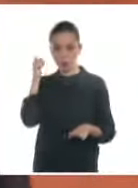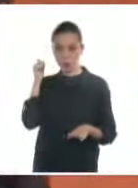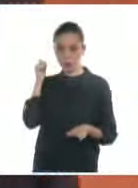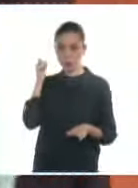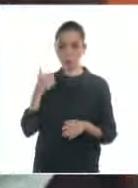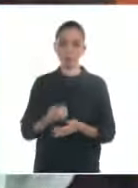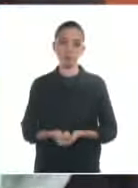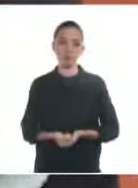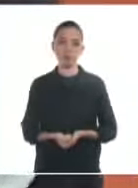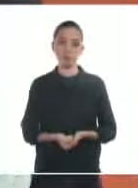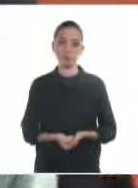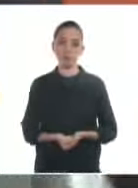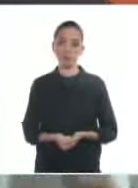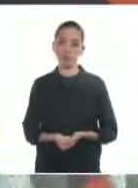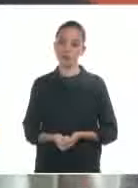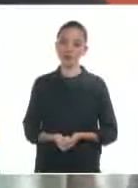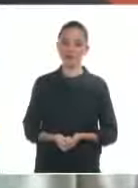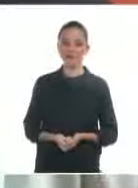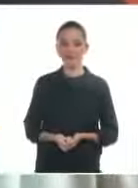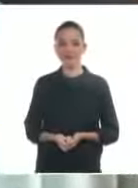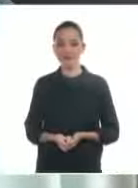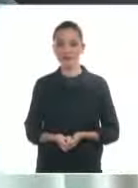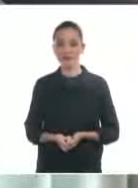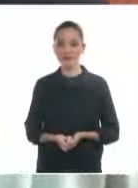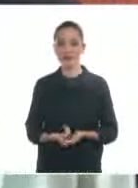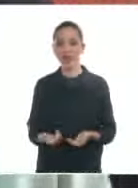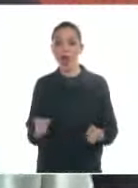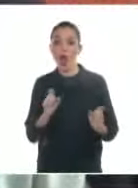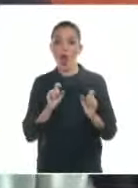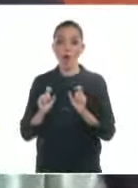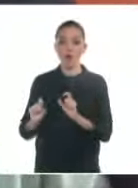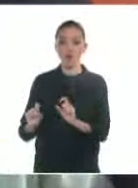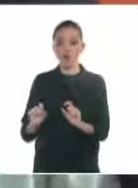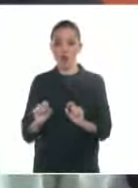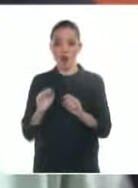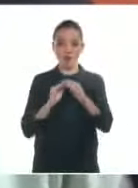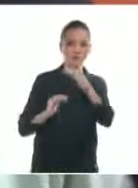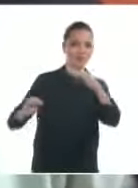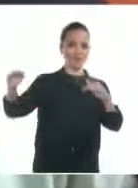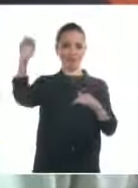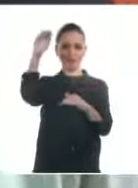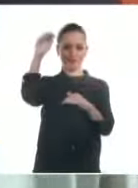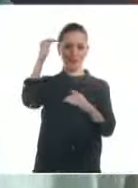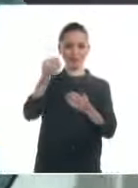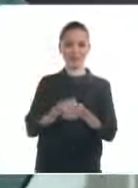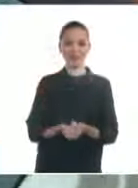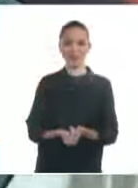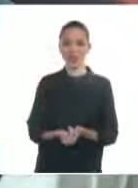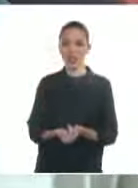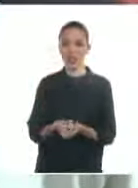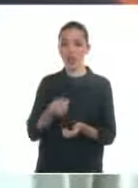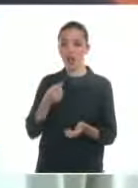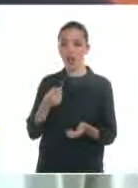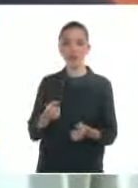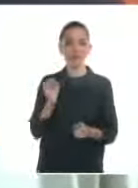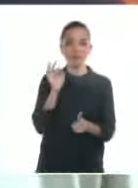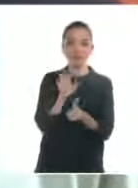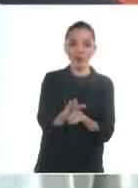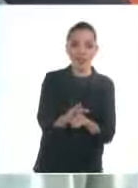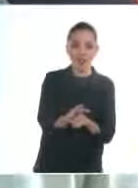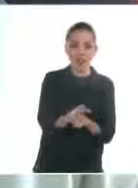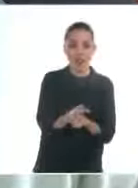Bueno, la verdad que he jugado a un gran nivel desde el principio hasta el final, aunque bueno, me ha costado cerrar el partido,